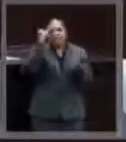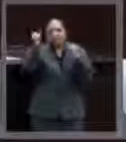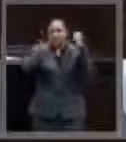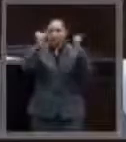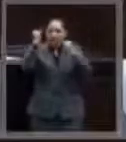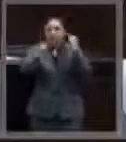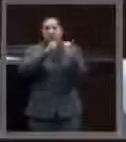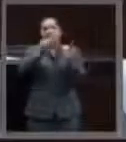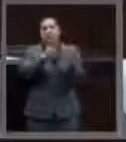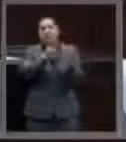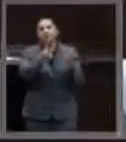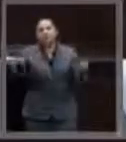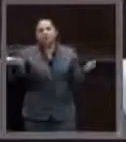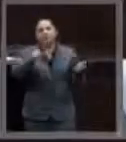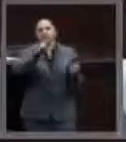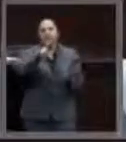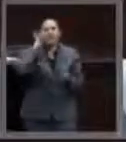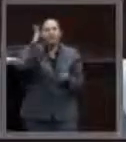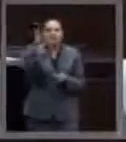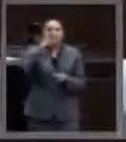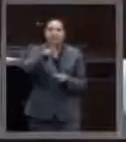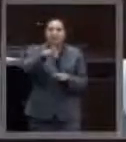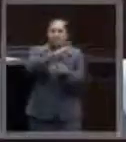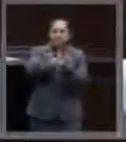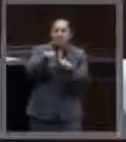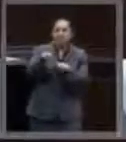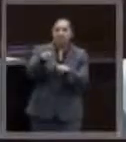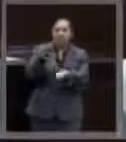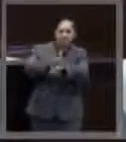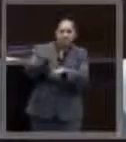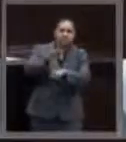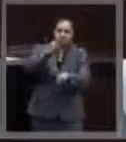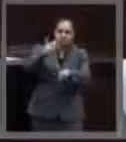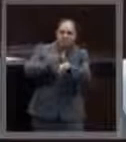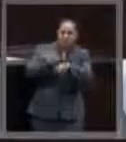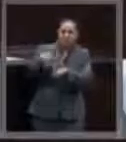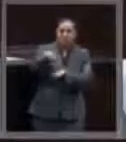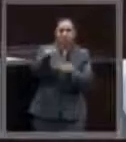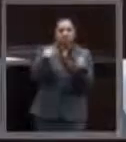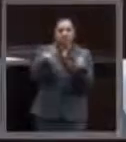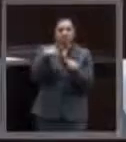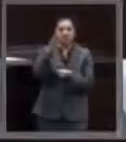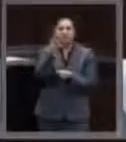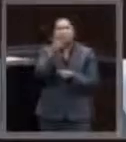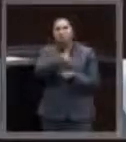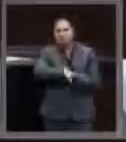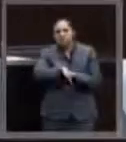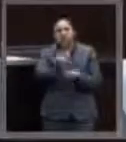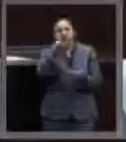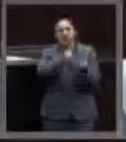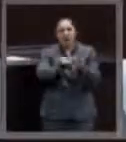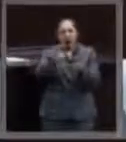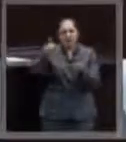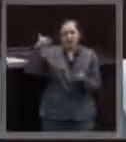generar ninguna consecuencia de responsabilidad sobre quienes han mal administrado el